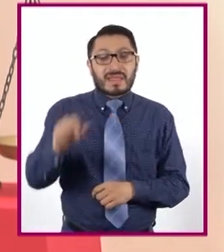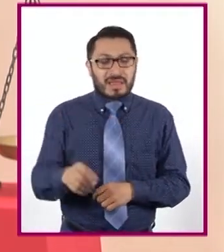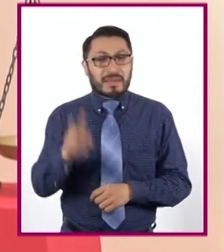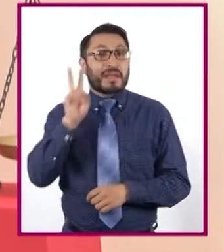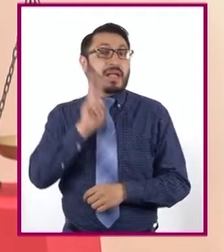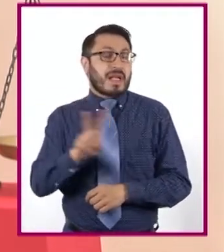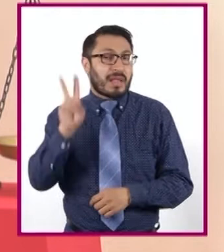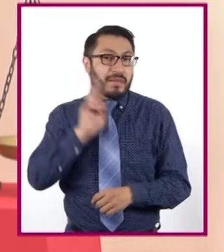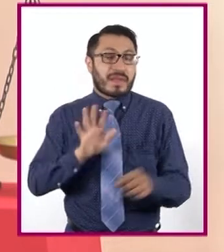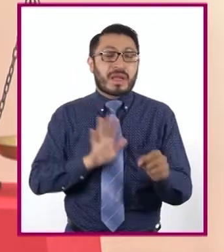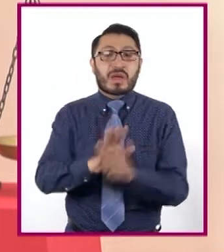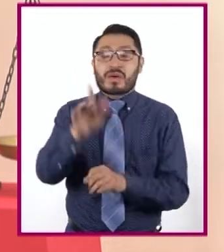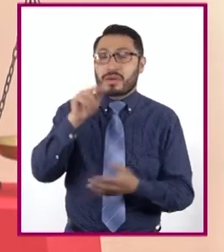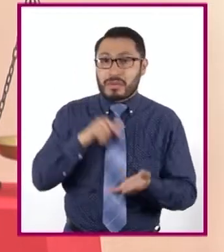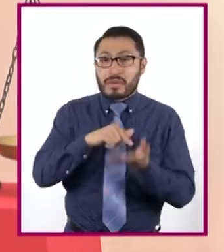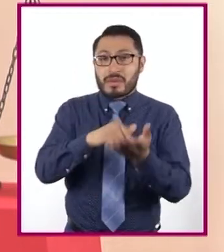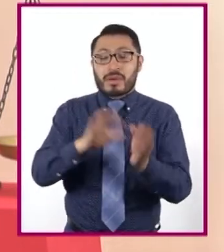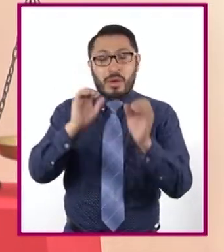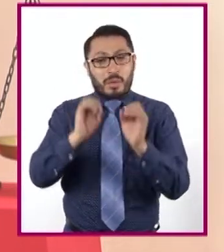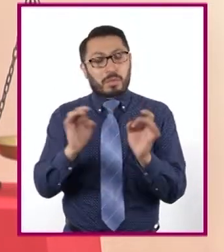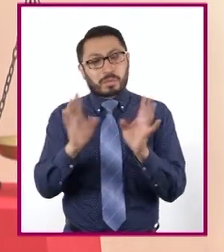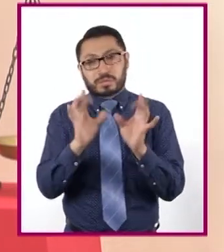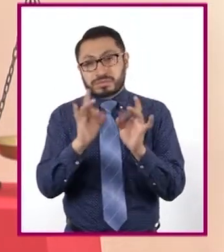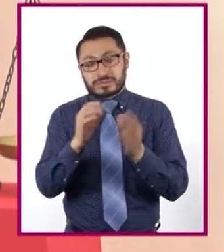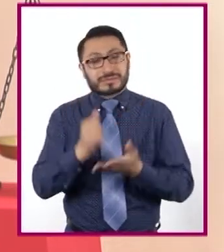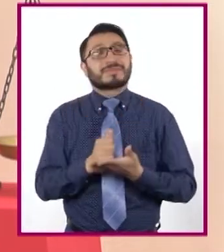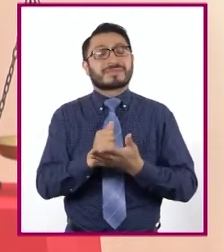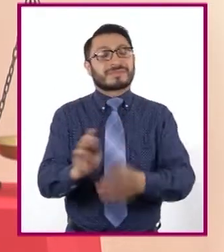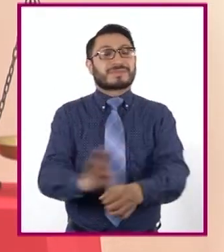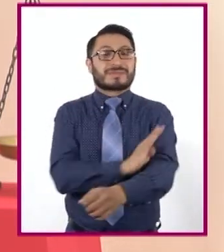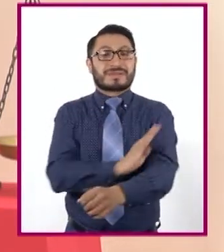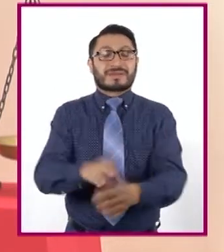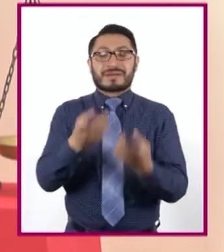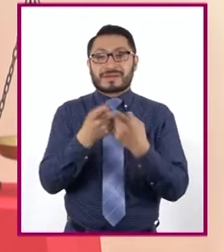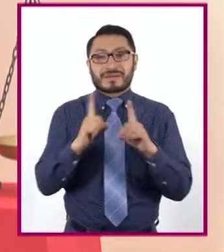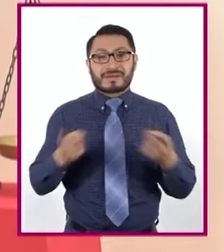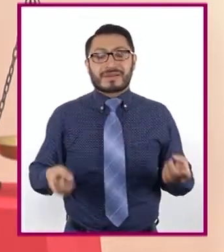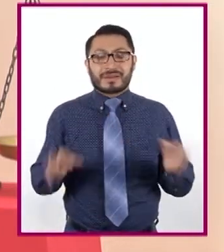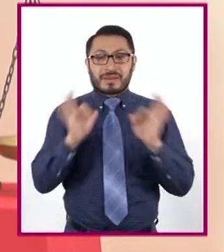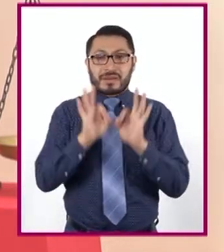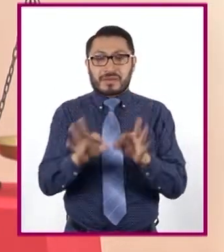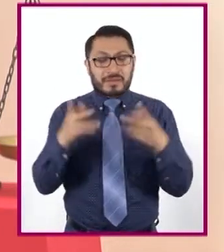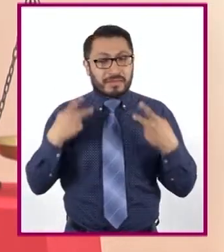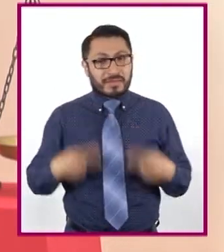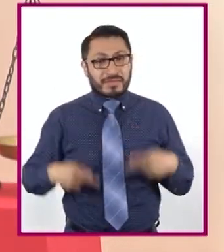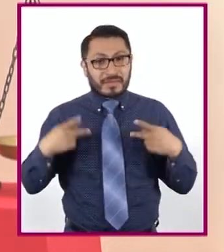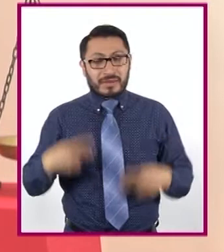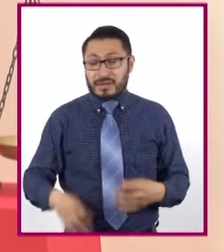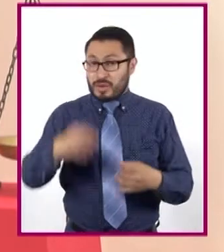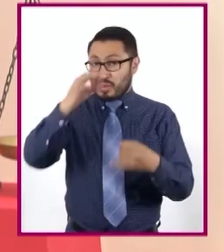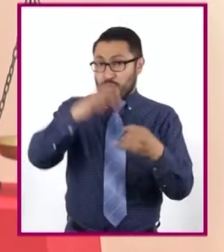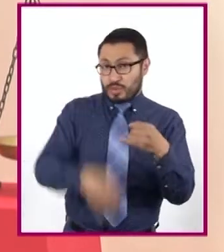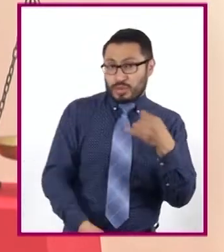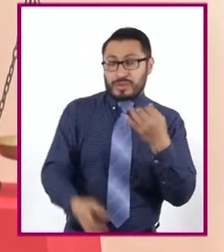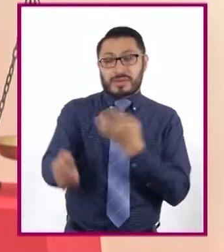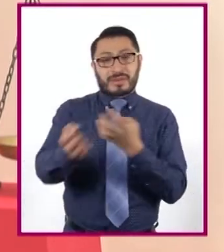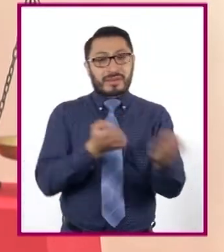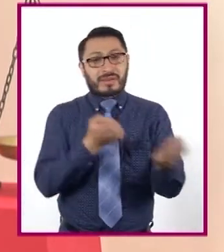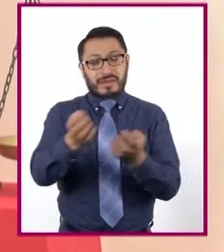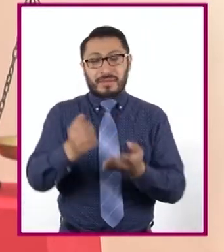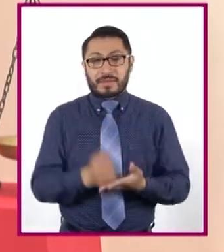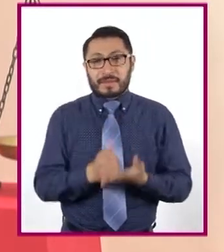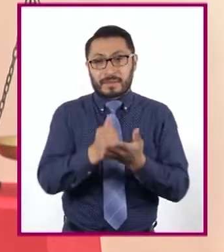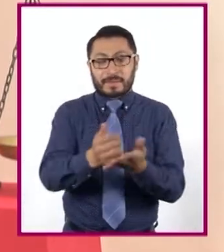de propuestas o condiciones abonan al desarrollo integral de las personas. Concluiremos con un ejercicio que les permita